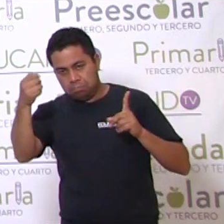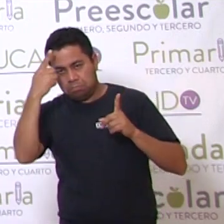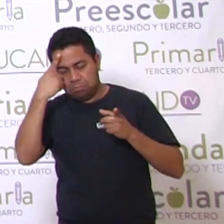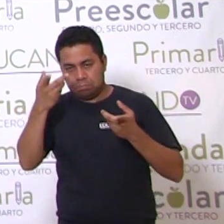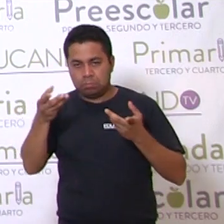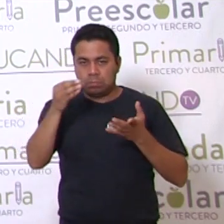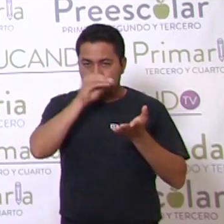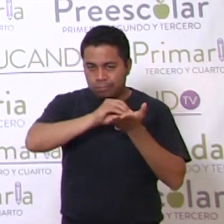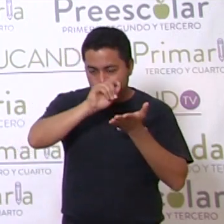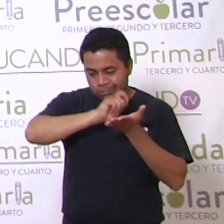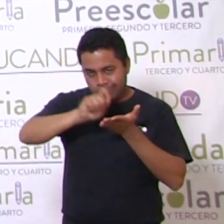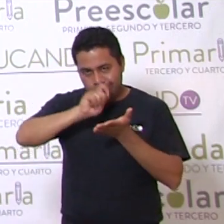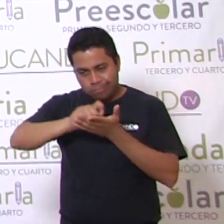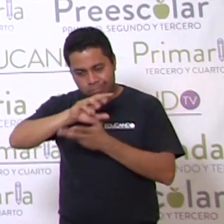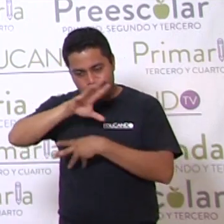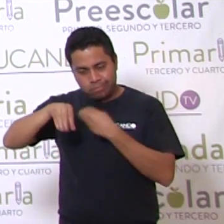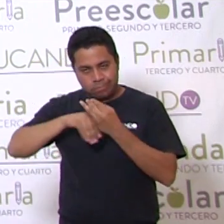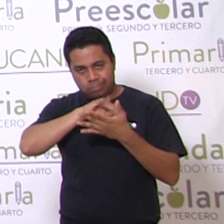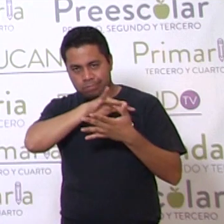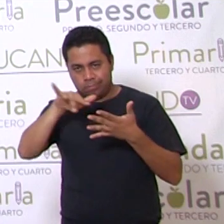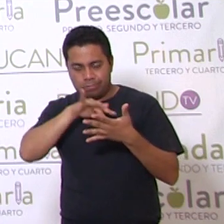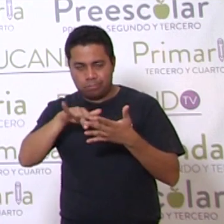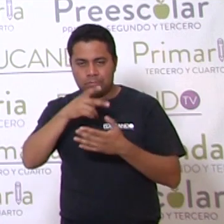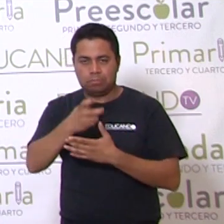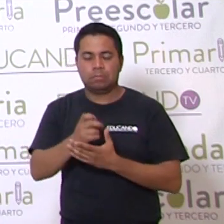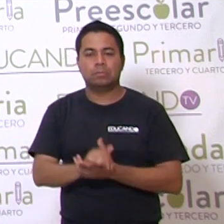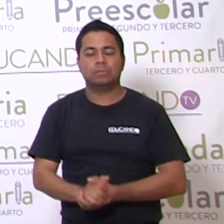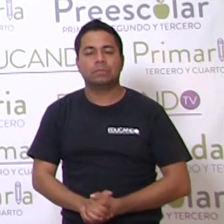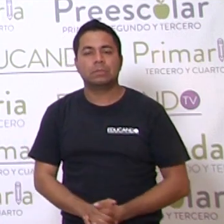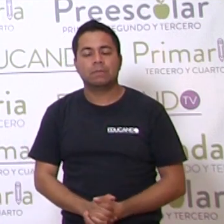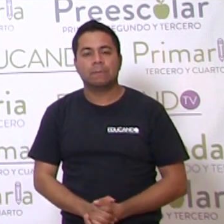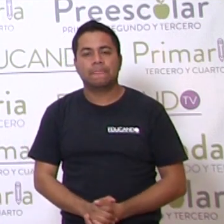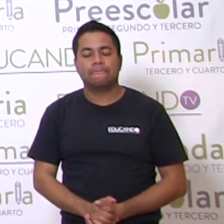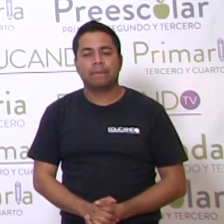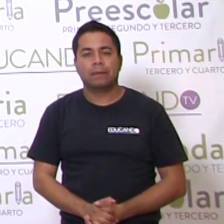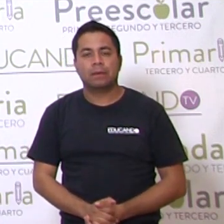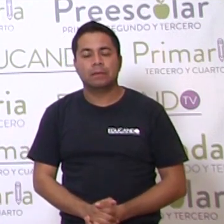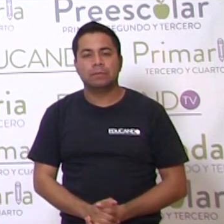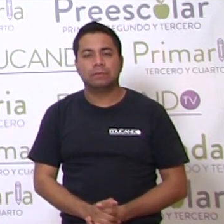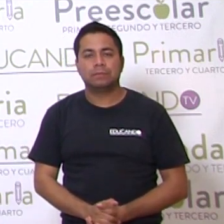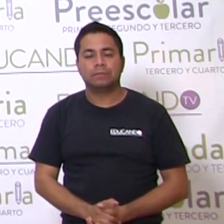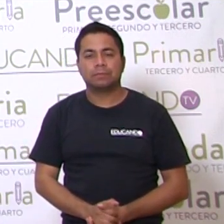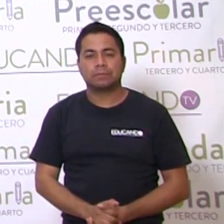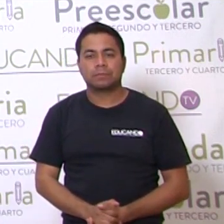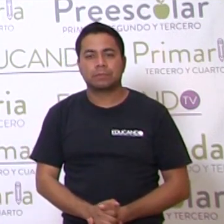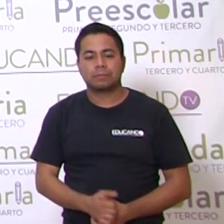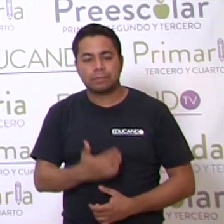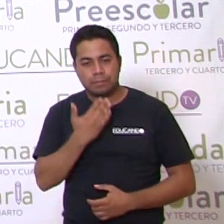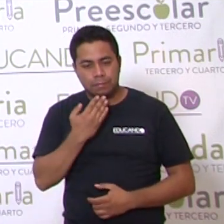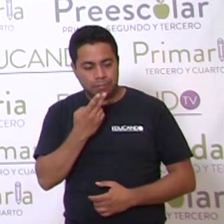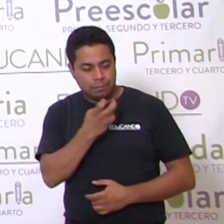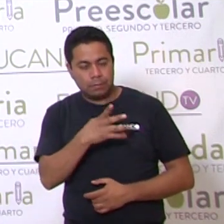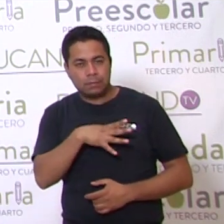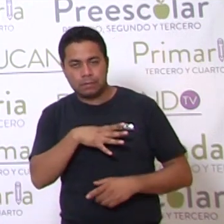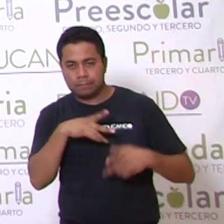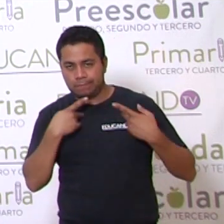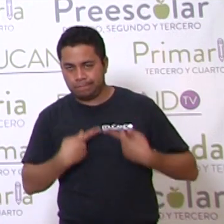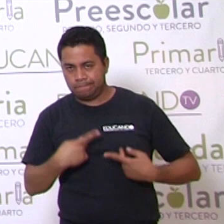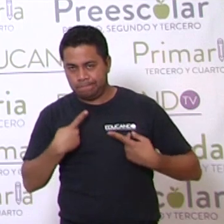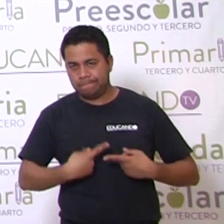formar textos. En esta parte tenemos lo que es nuestro sujeto. ¿Bien?